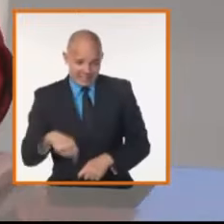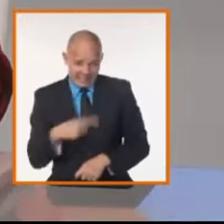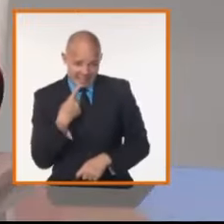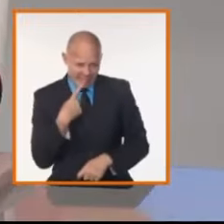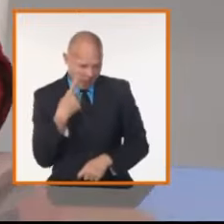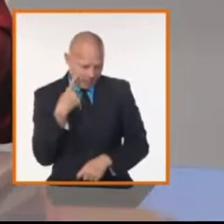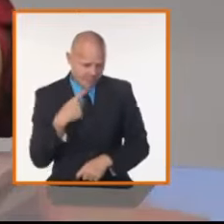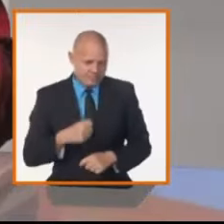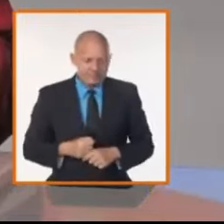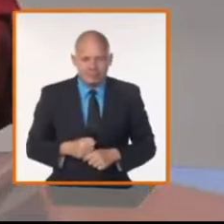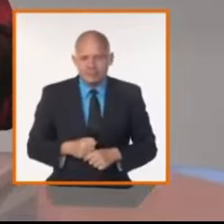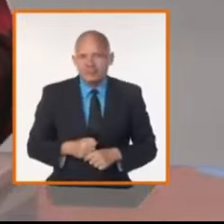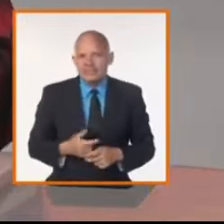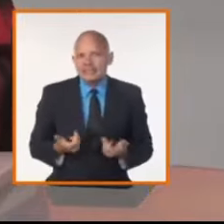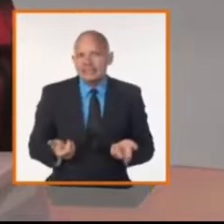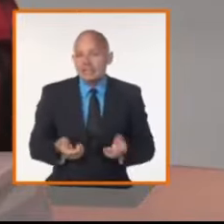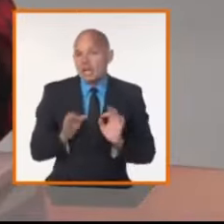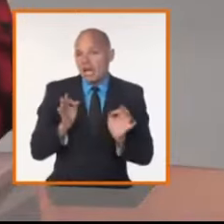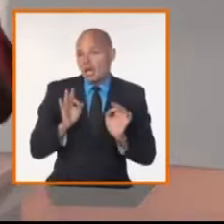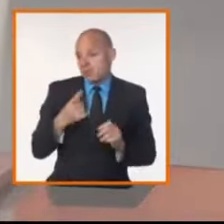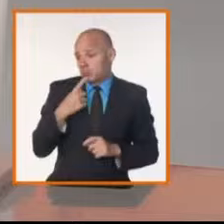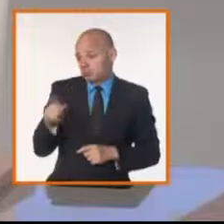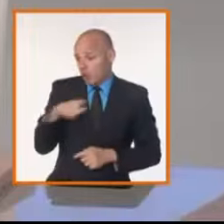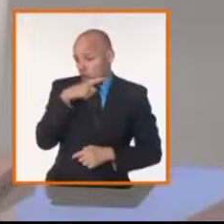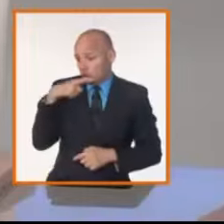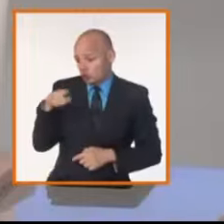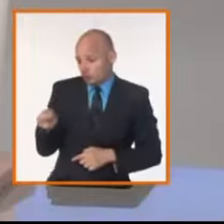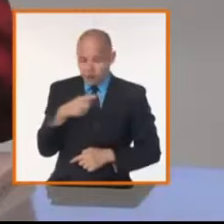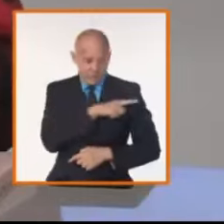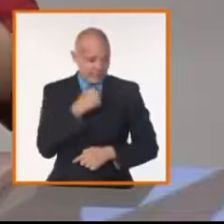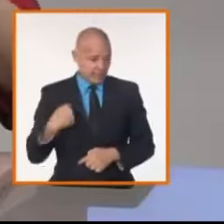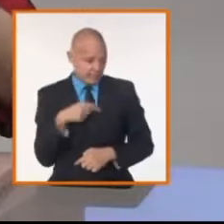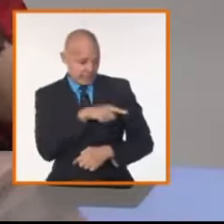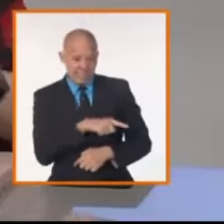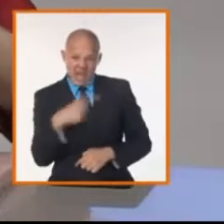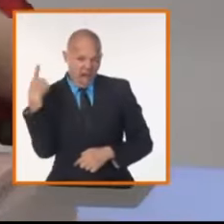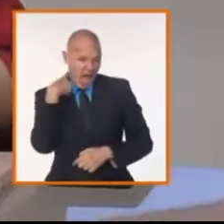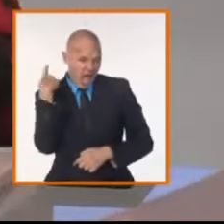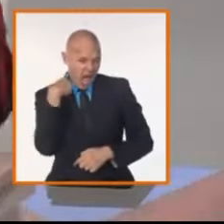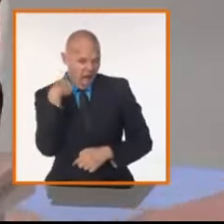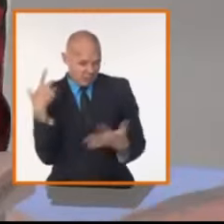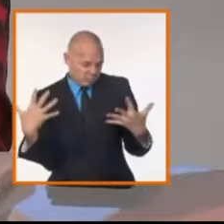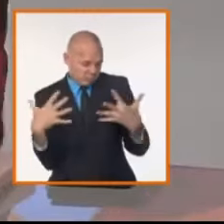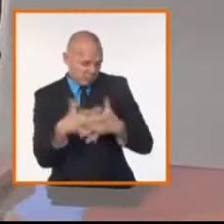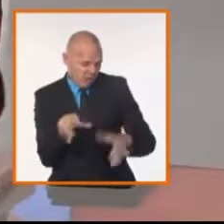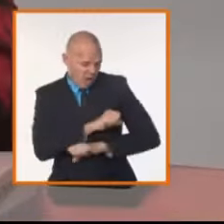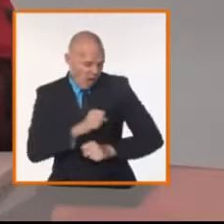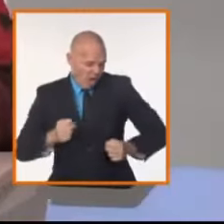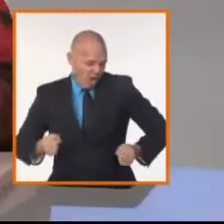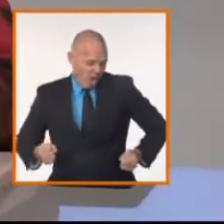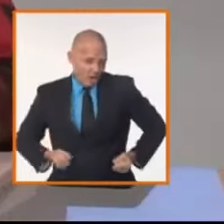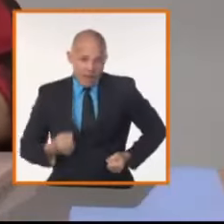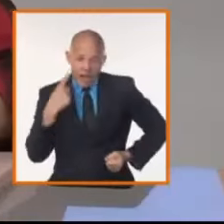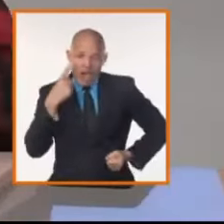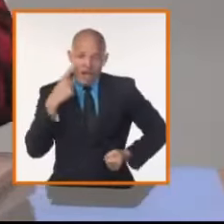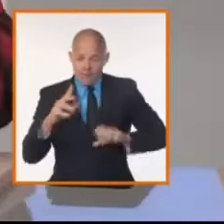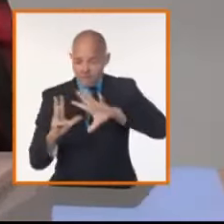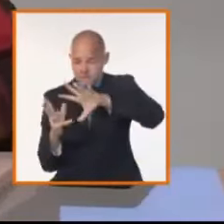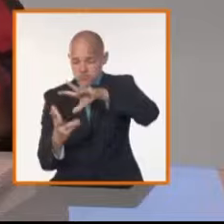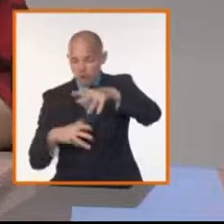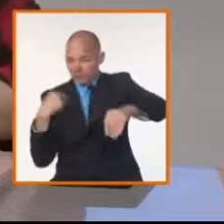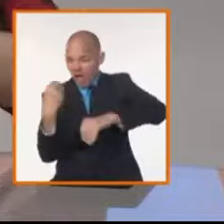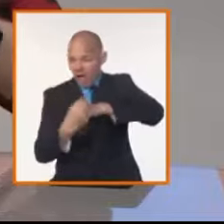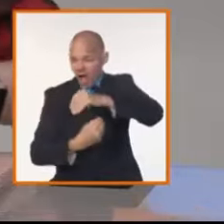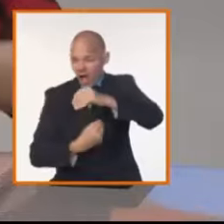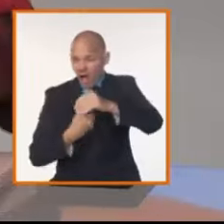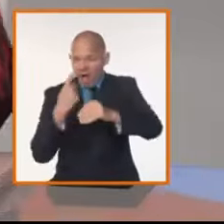bueno eh Rusia y China han resistido a un escenario mundial cambiante esa es una frase